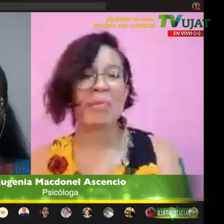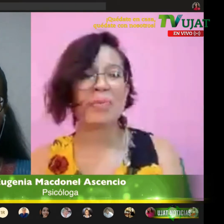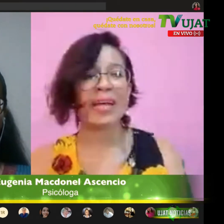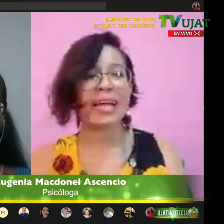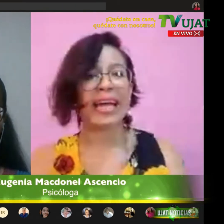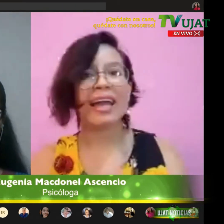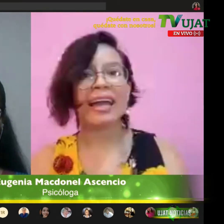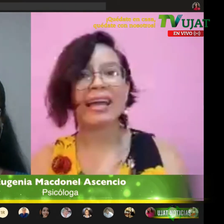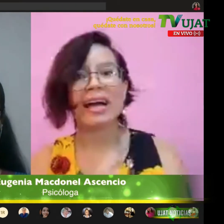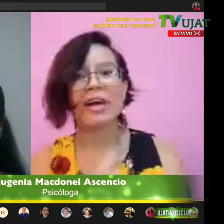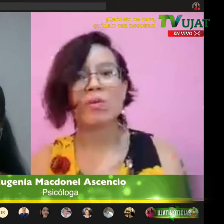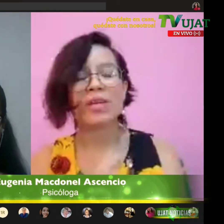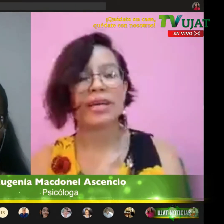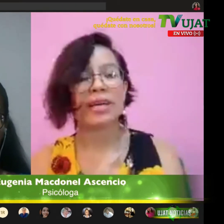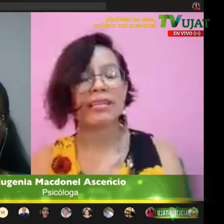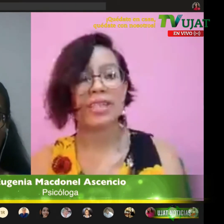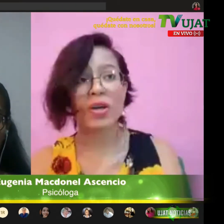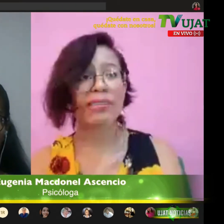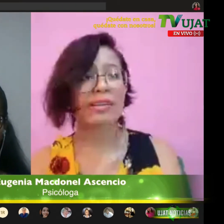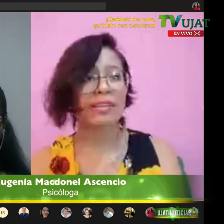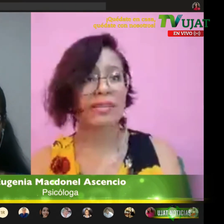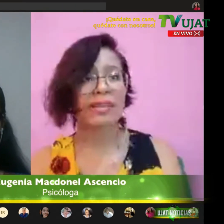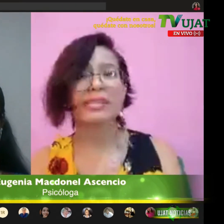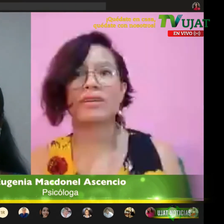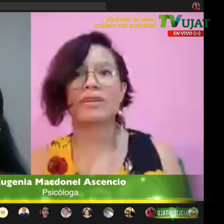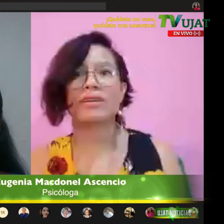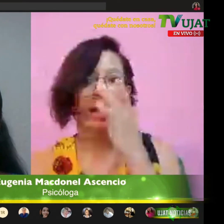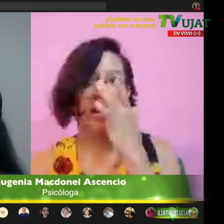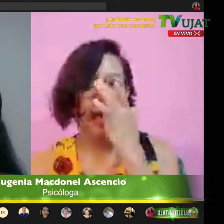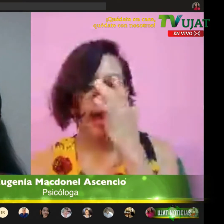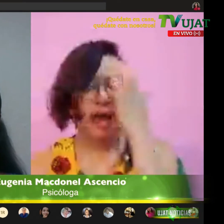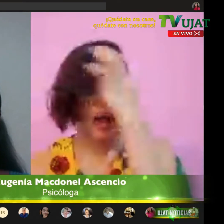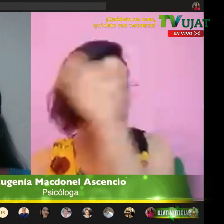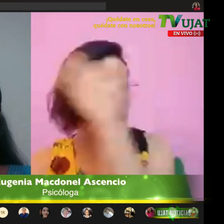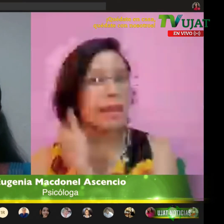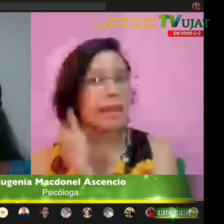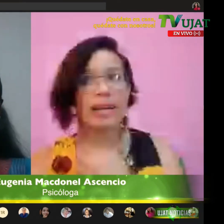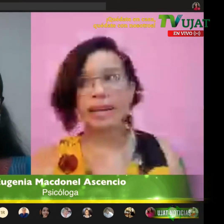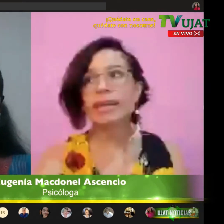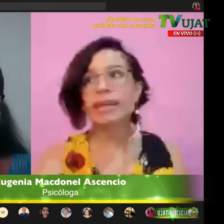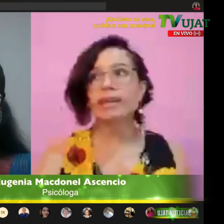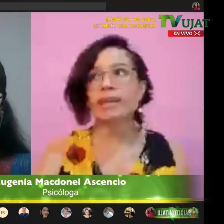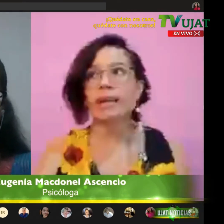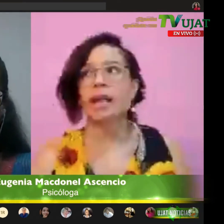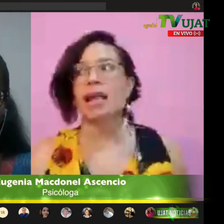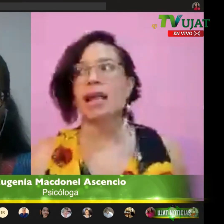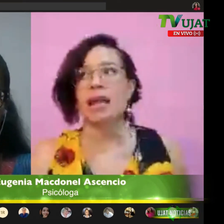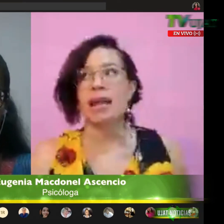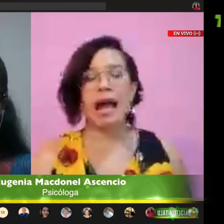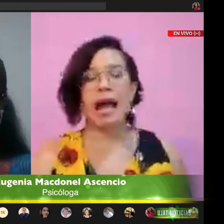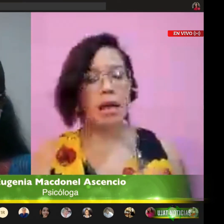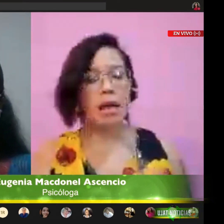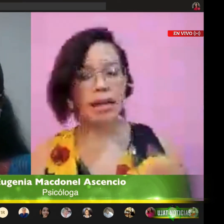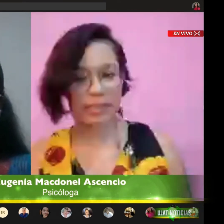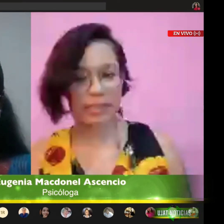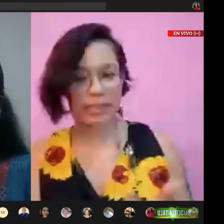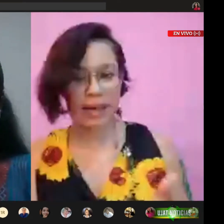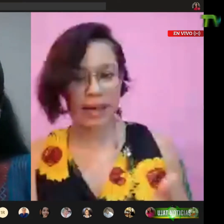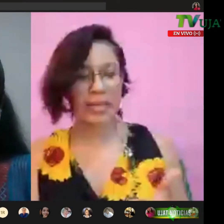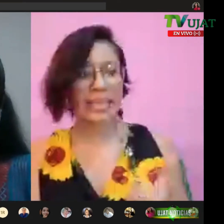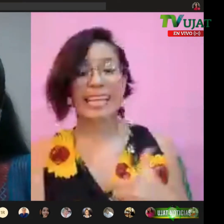responsabilidad, porque la comunicación asertiva se refiere a tener